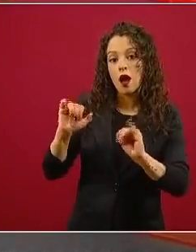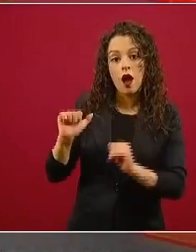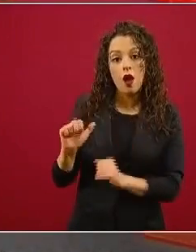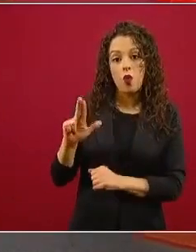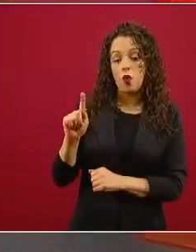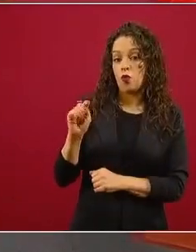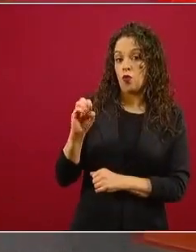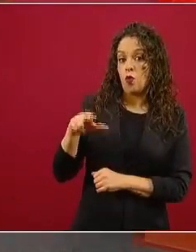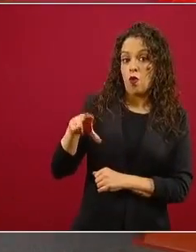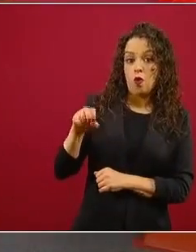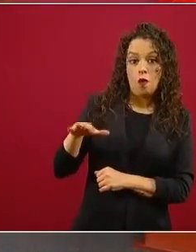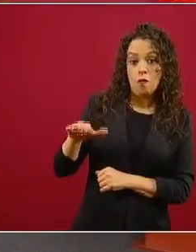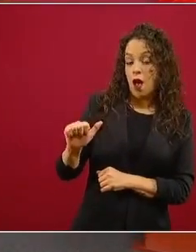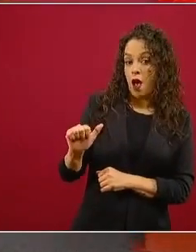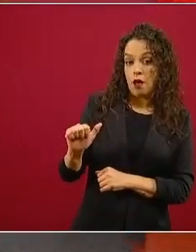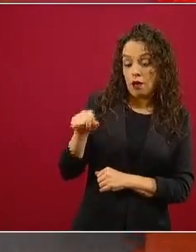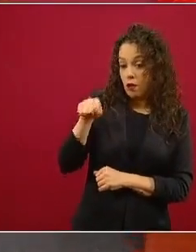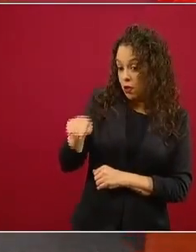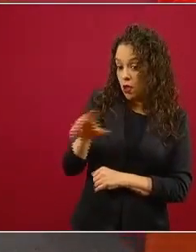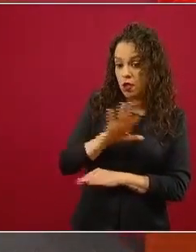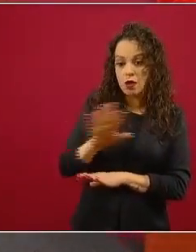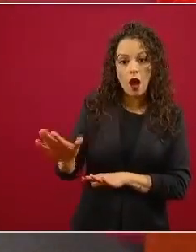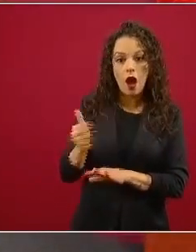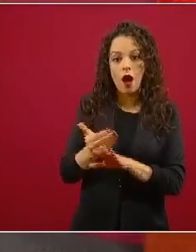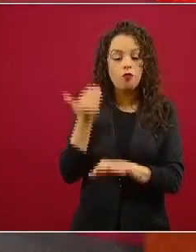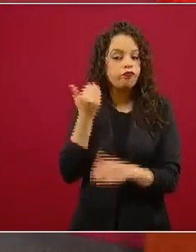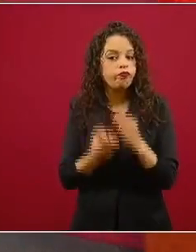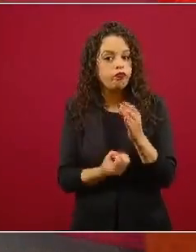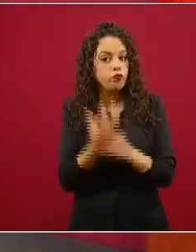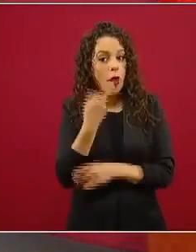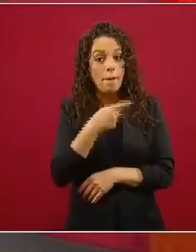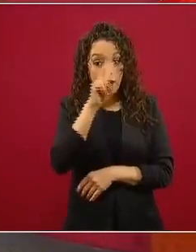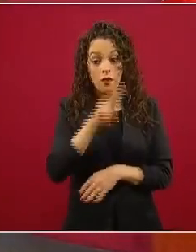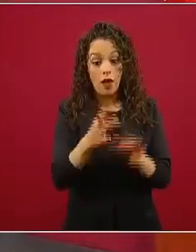Esto es nuevo y muy importante.